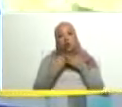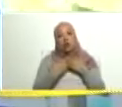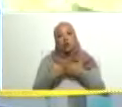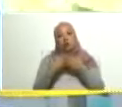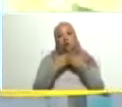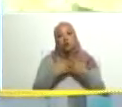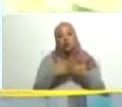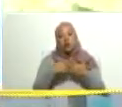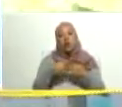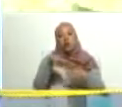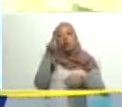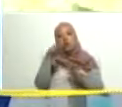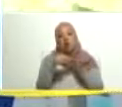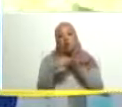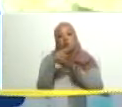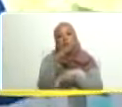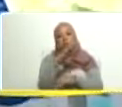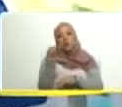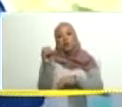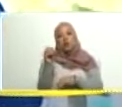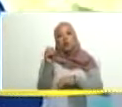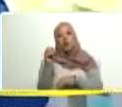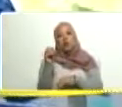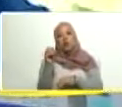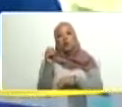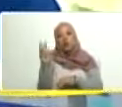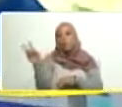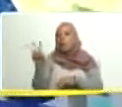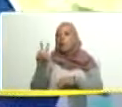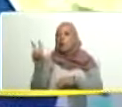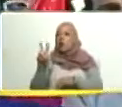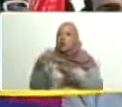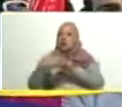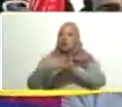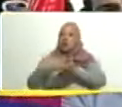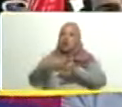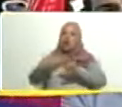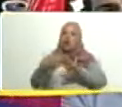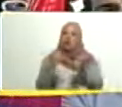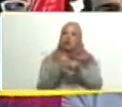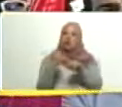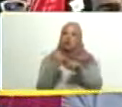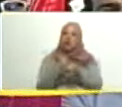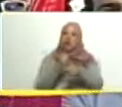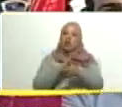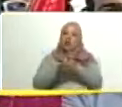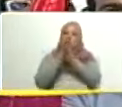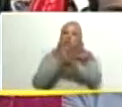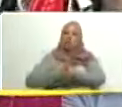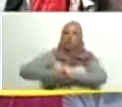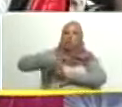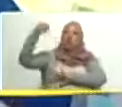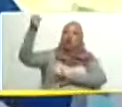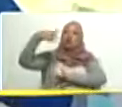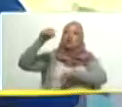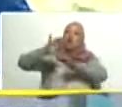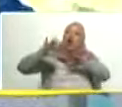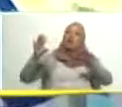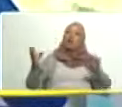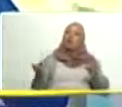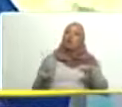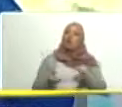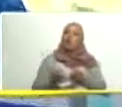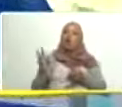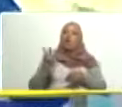al 2050, Venezuela tiene que ser un ejemplo que irradie como un sol al mundo de